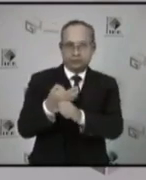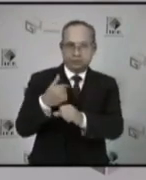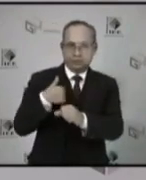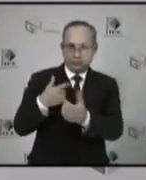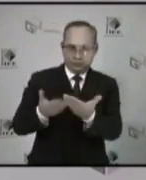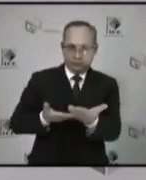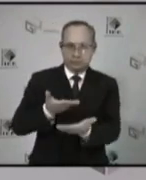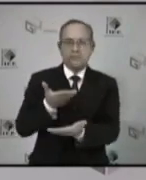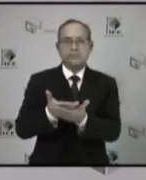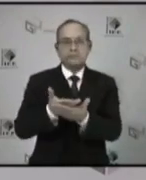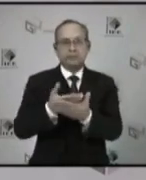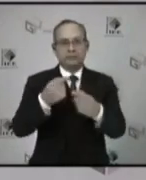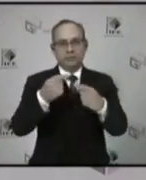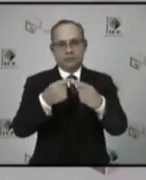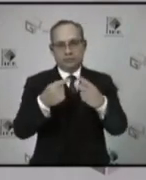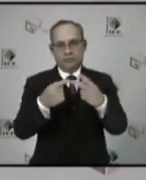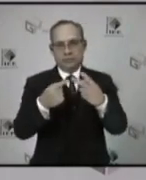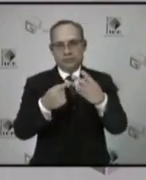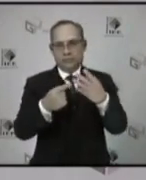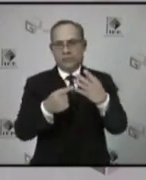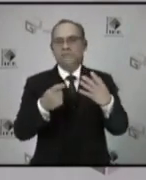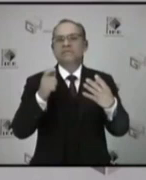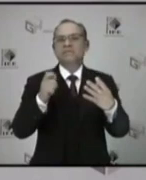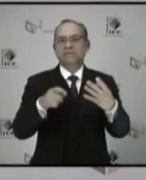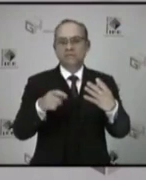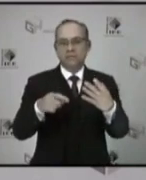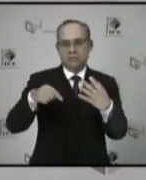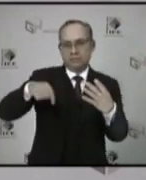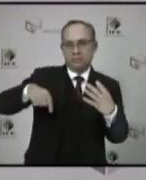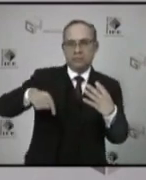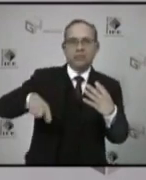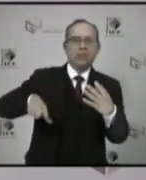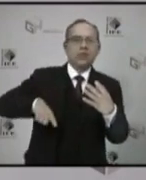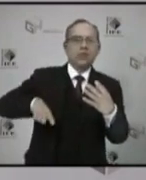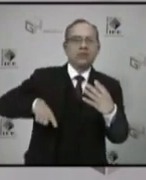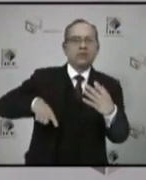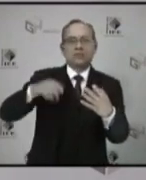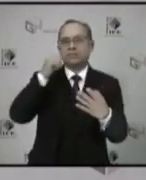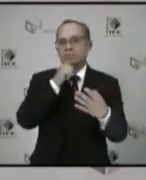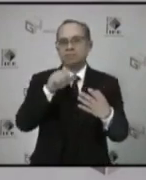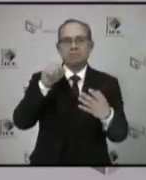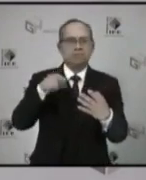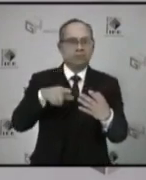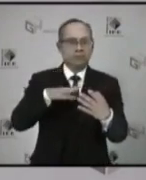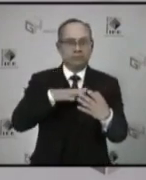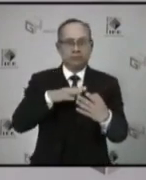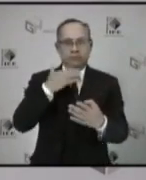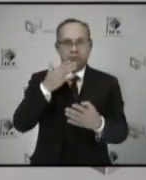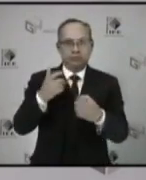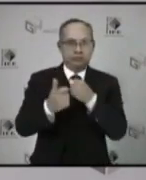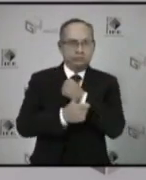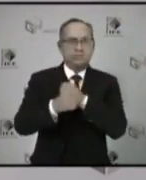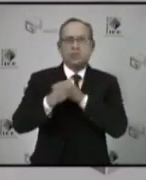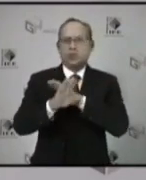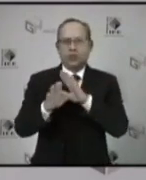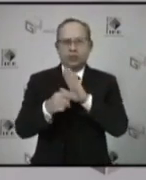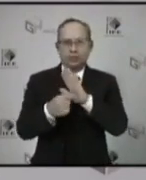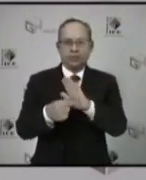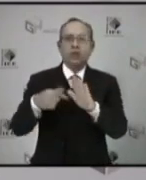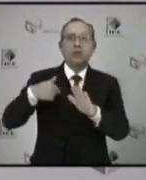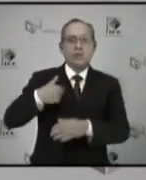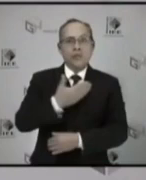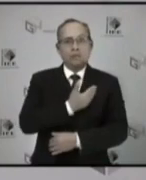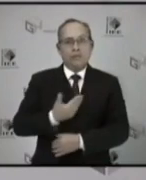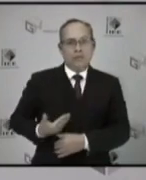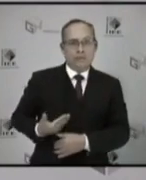En mi gobierno no se va a tolerar ningún acto de corrupción, siempre lo he hecho, Cuando fui presidenta del tribunal, destituimos a